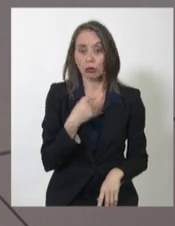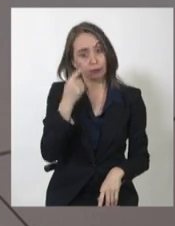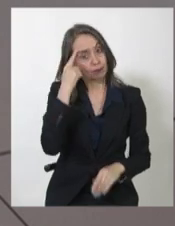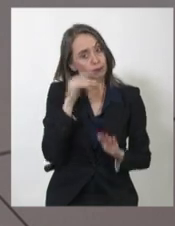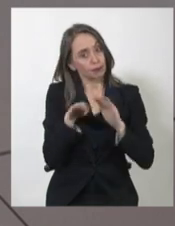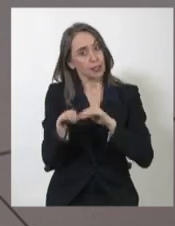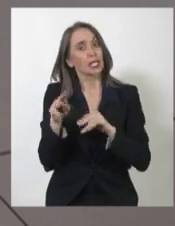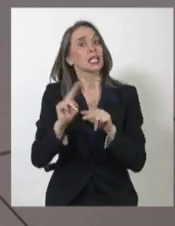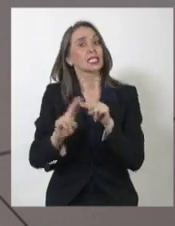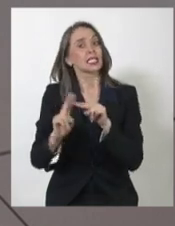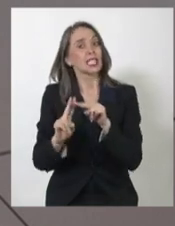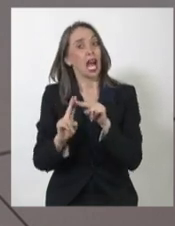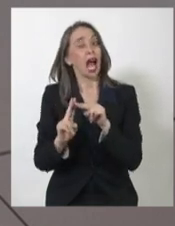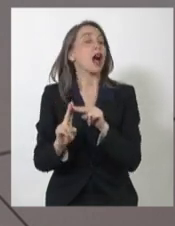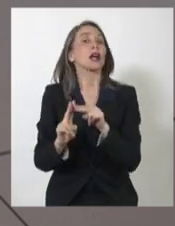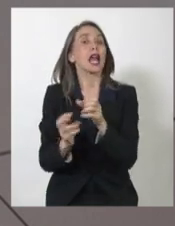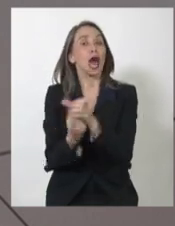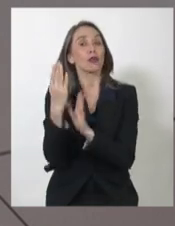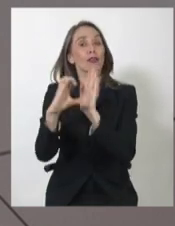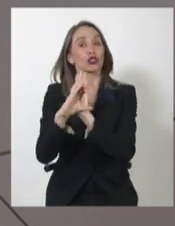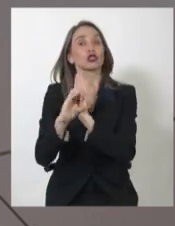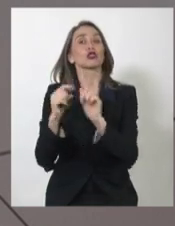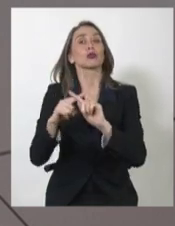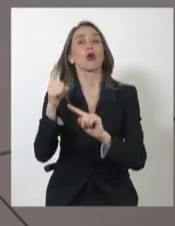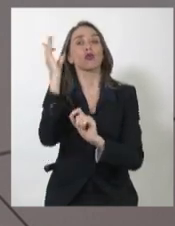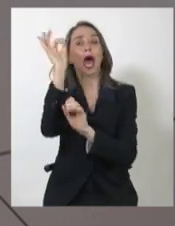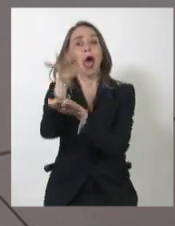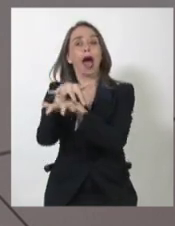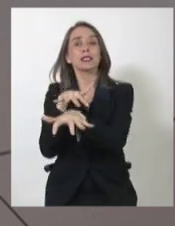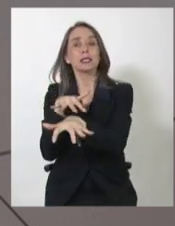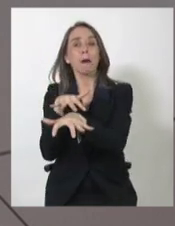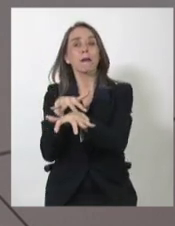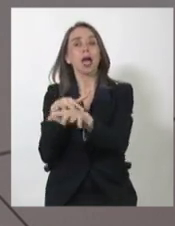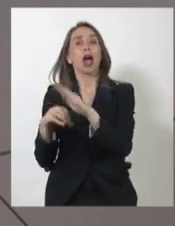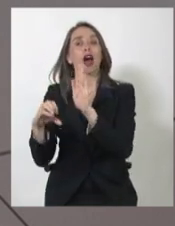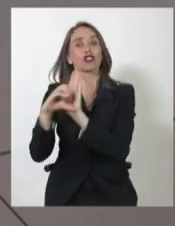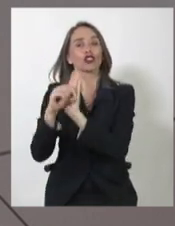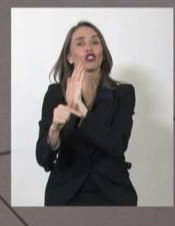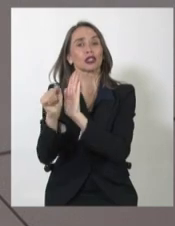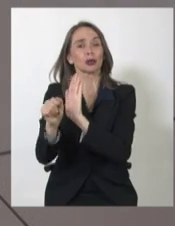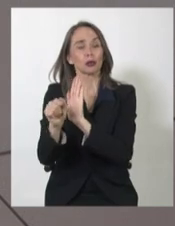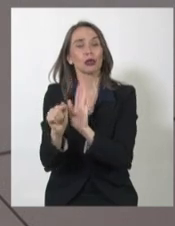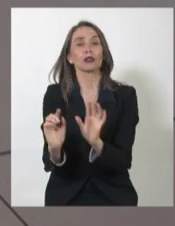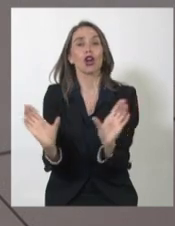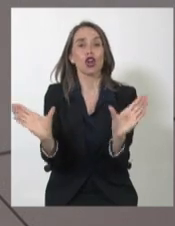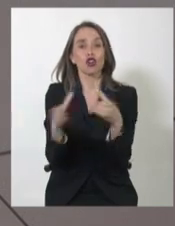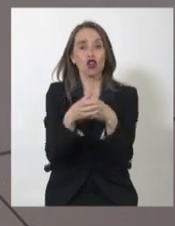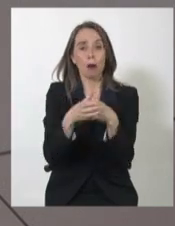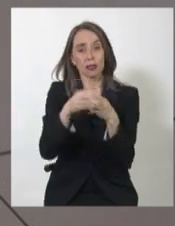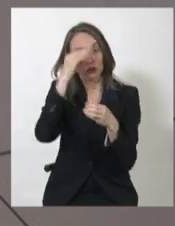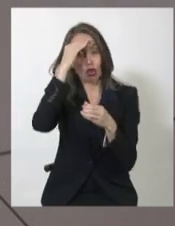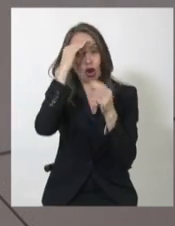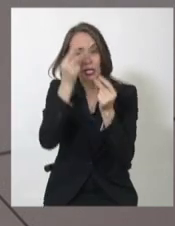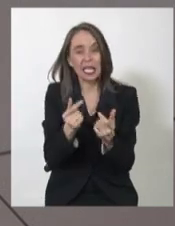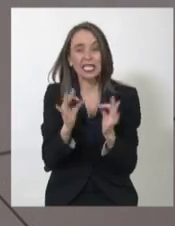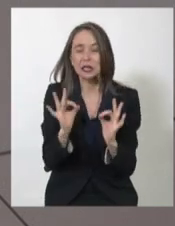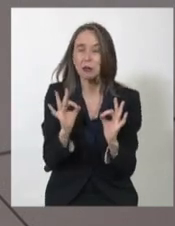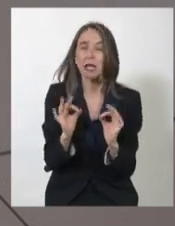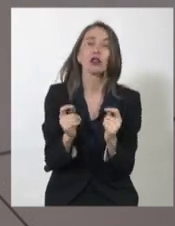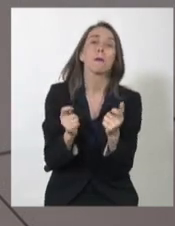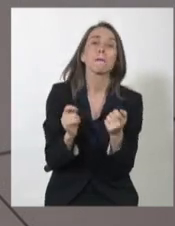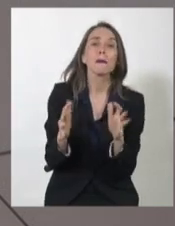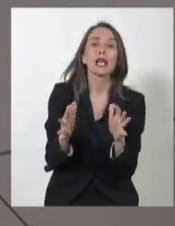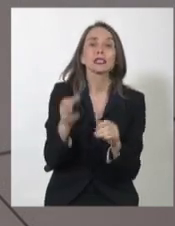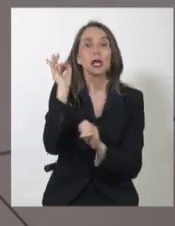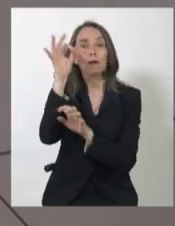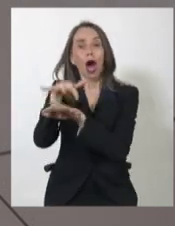una asamblea constituyente. Y quiero despejar la primera observación, ¿no? La comisión de expertos. Esto es muy parecido a